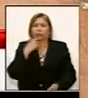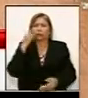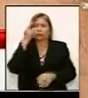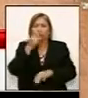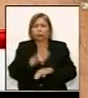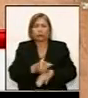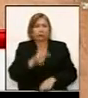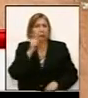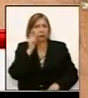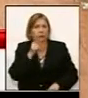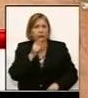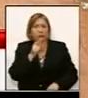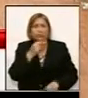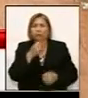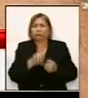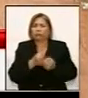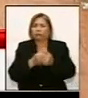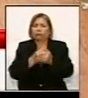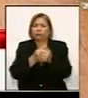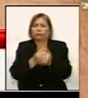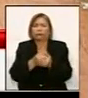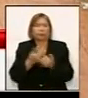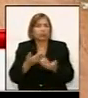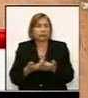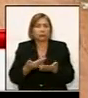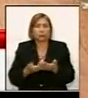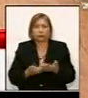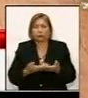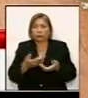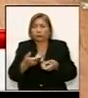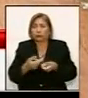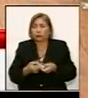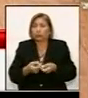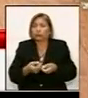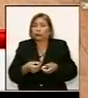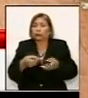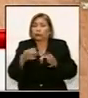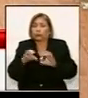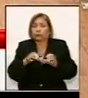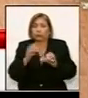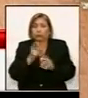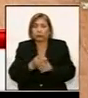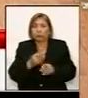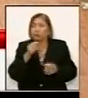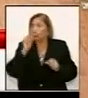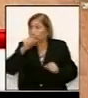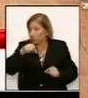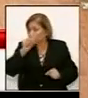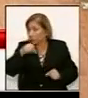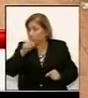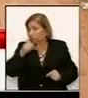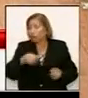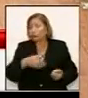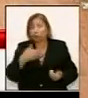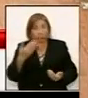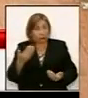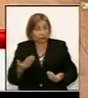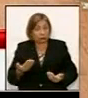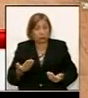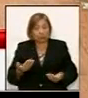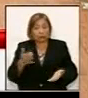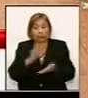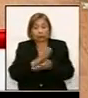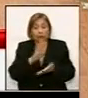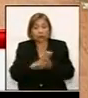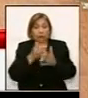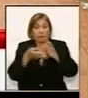denunciado y él ha seguido el procedimiento y se ha determinado con la pericia grafotécnica que sí han sido adulterados los